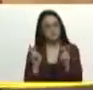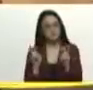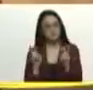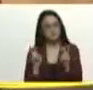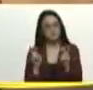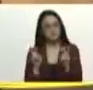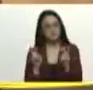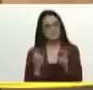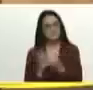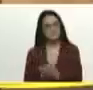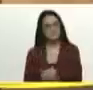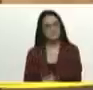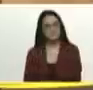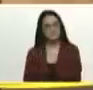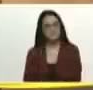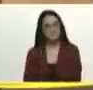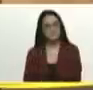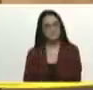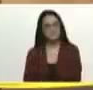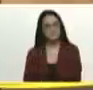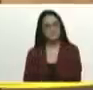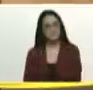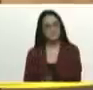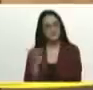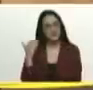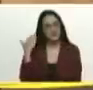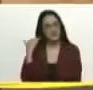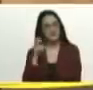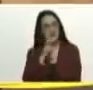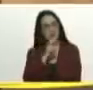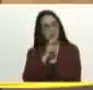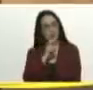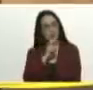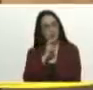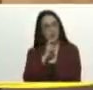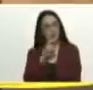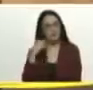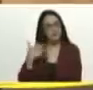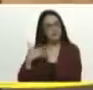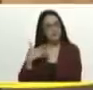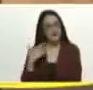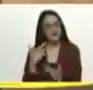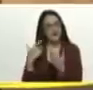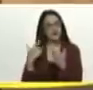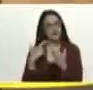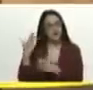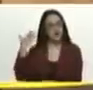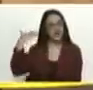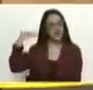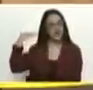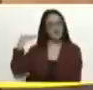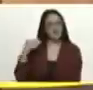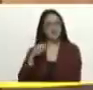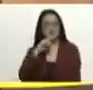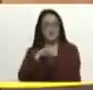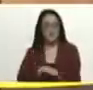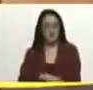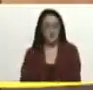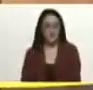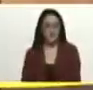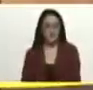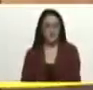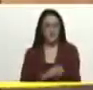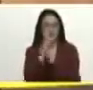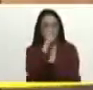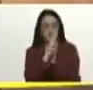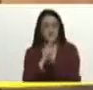de lo que fue la época de oro de las relaciones, donde Brasil